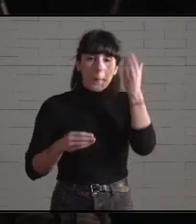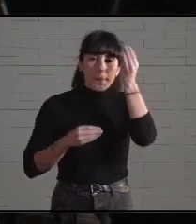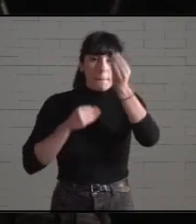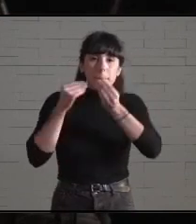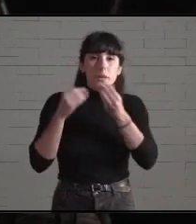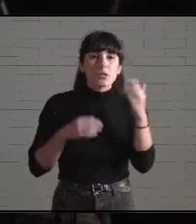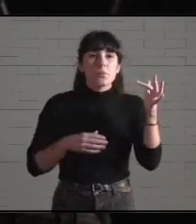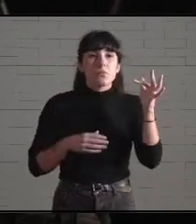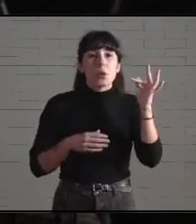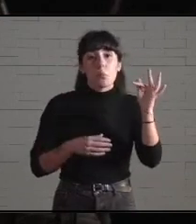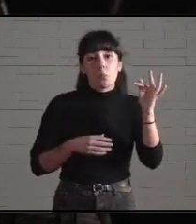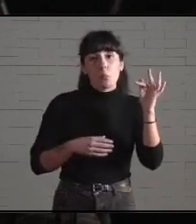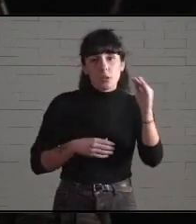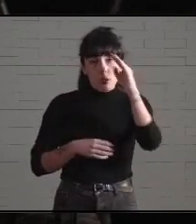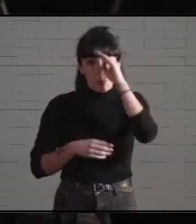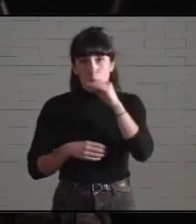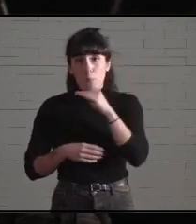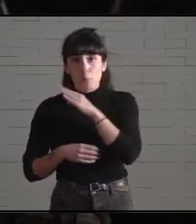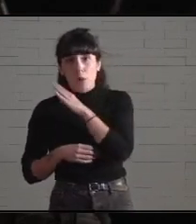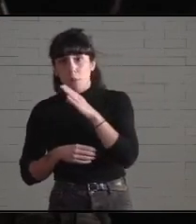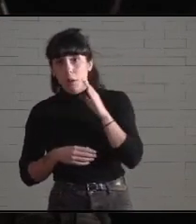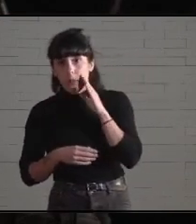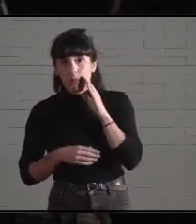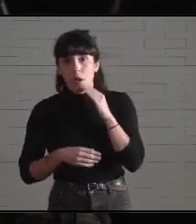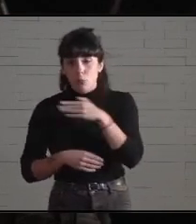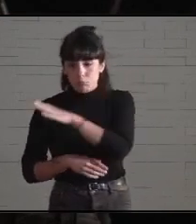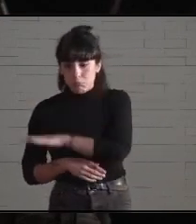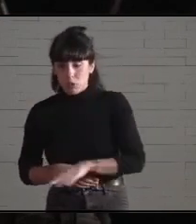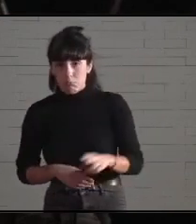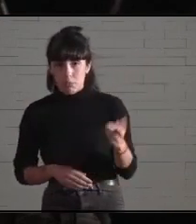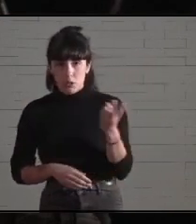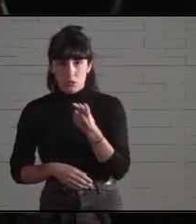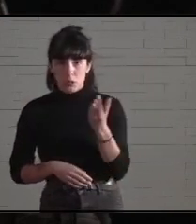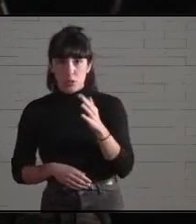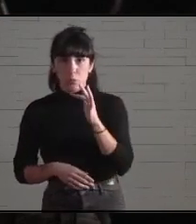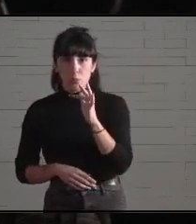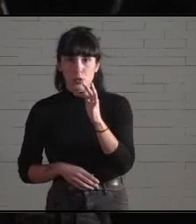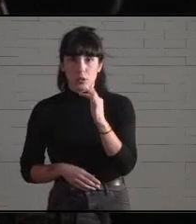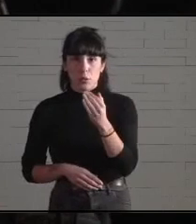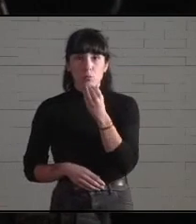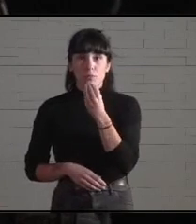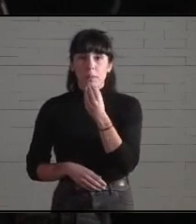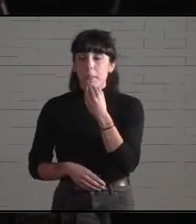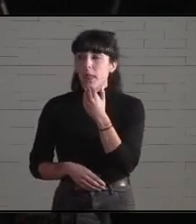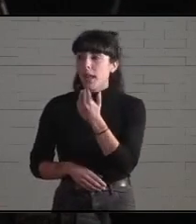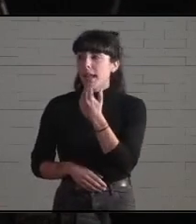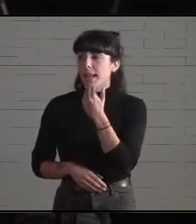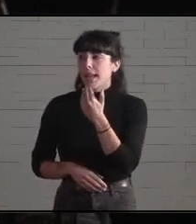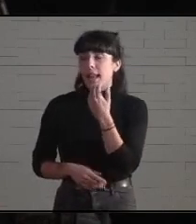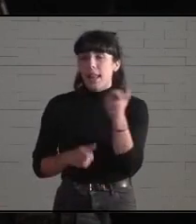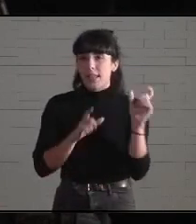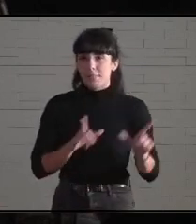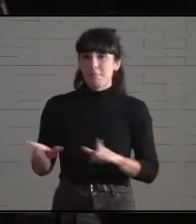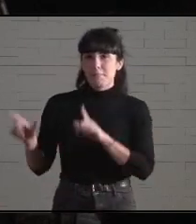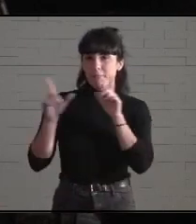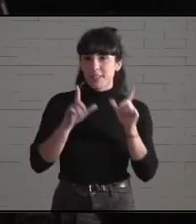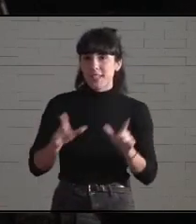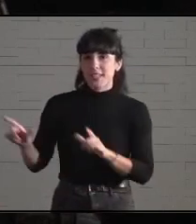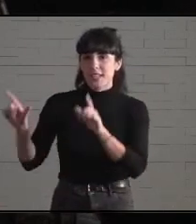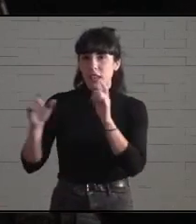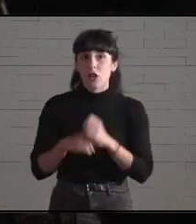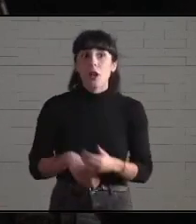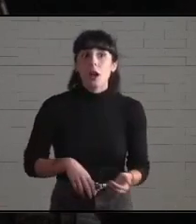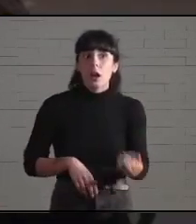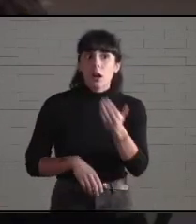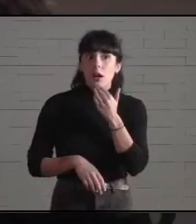para tanto para los padres como para los niños. Y nada, de nuevo, muchas gracias por la presentación. Gracias.